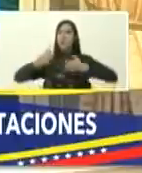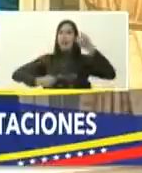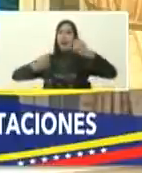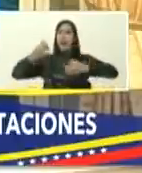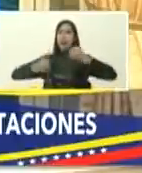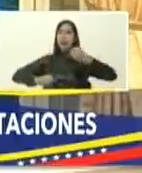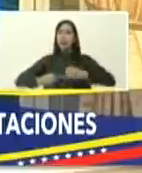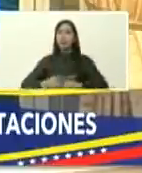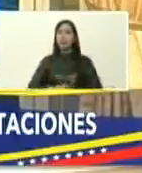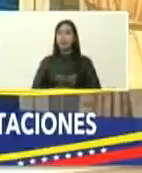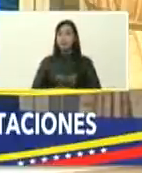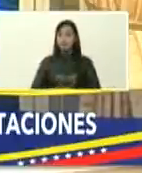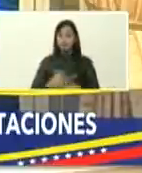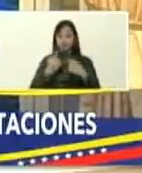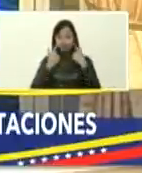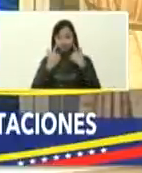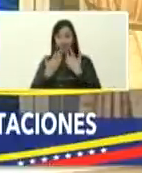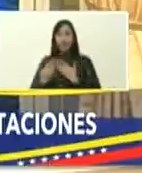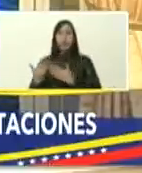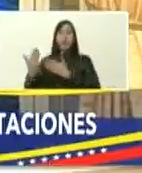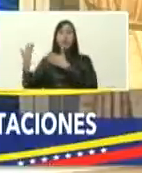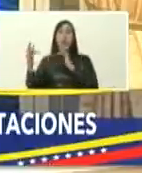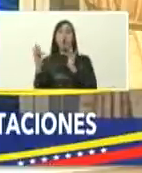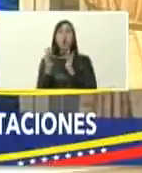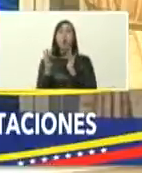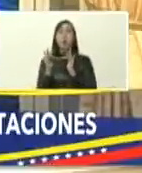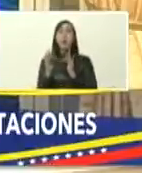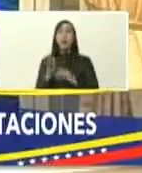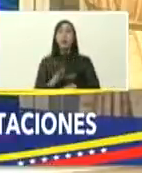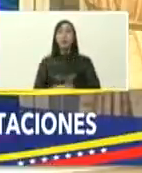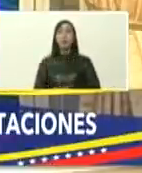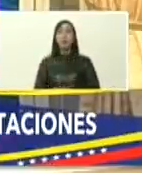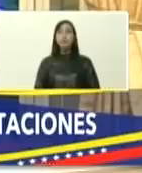listos? Adelante, gobernador Omar Prieto.